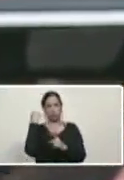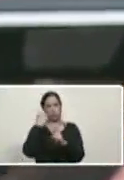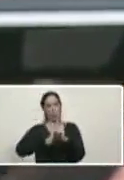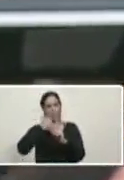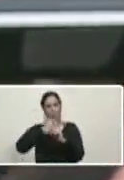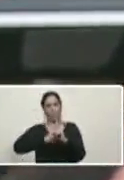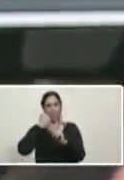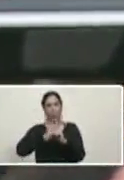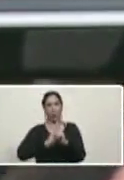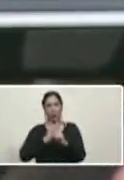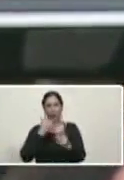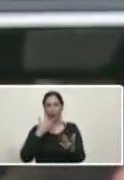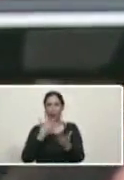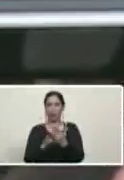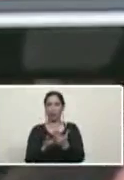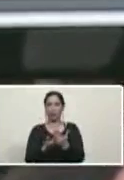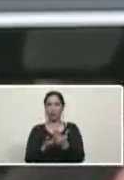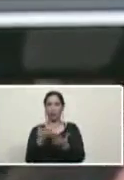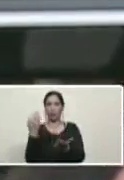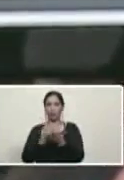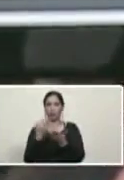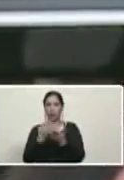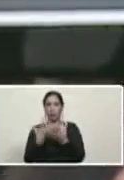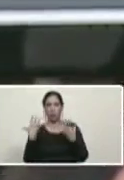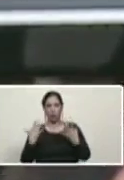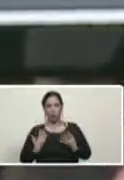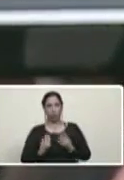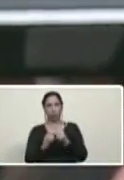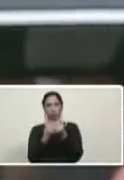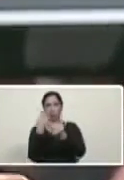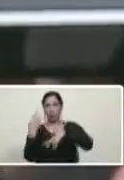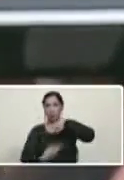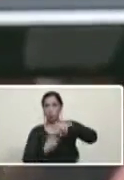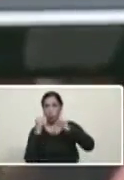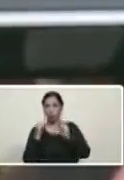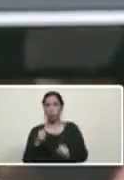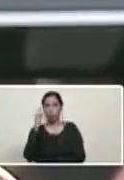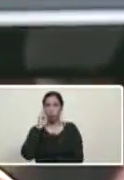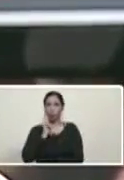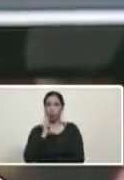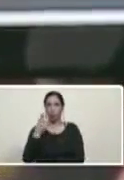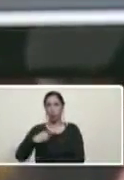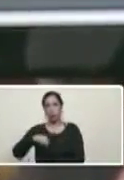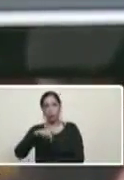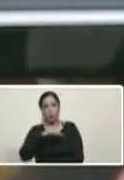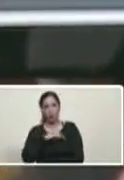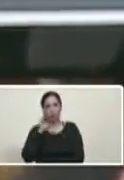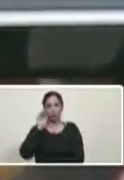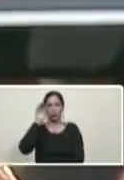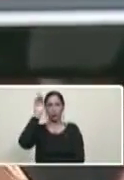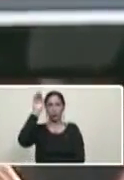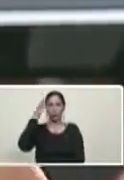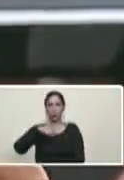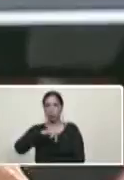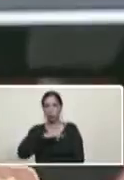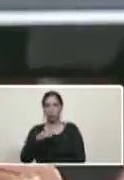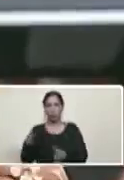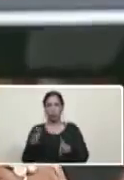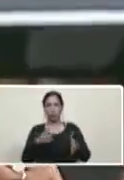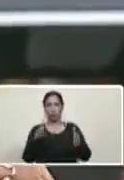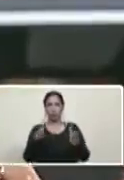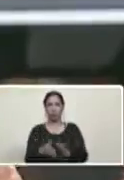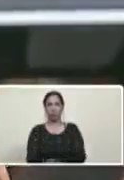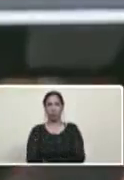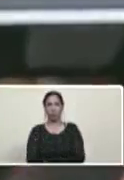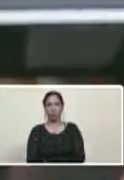siempre agradeciendo y siempre acompañando la revolución bolivariana, porque es nuestro futuro, nuestro camino, defendemos